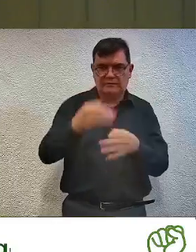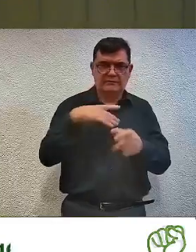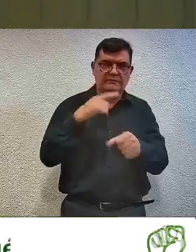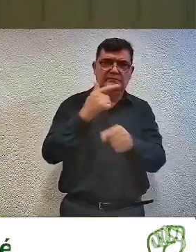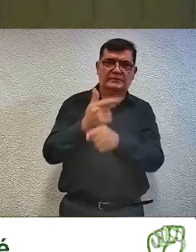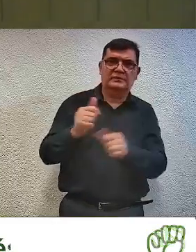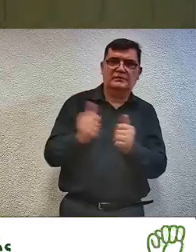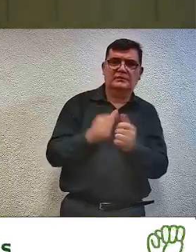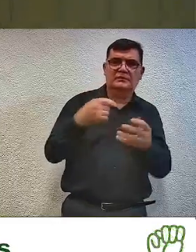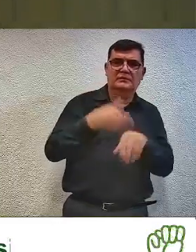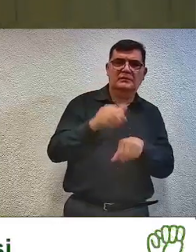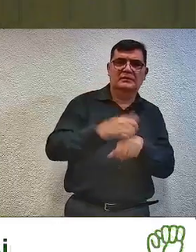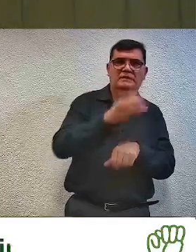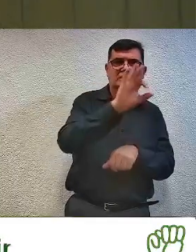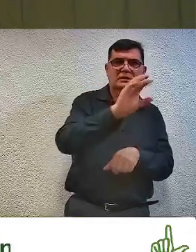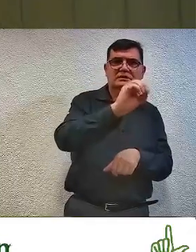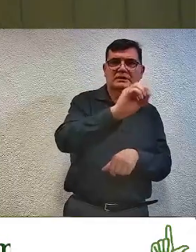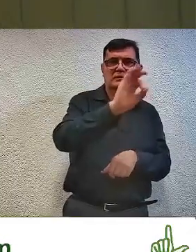identificado con las claves